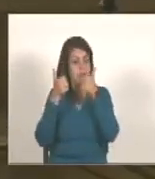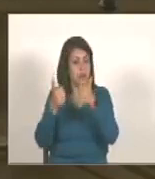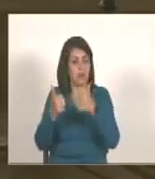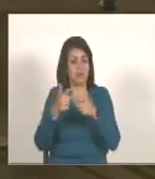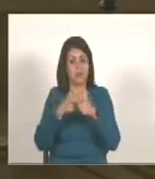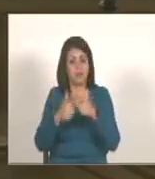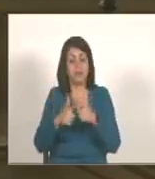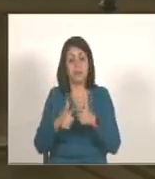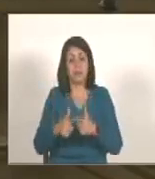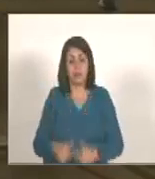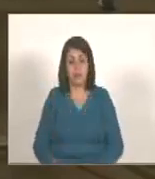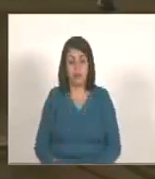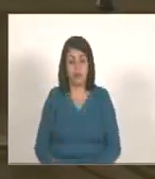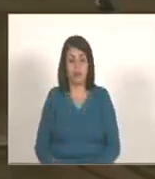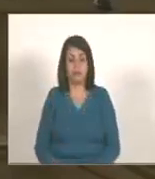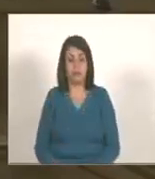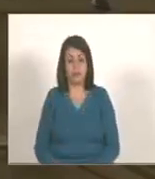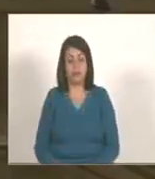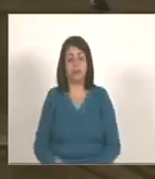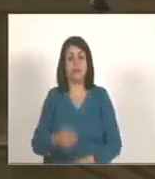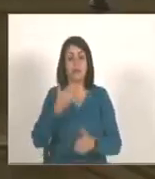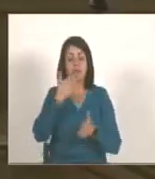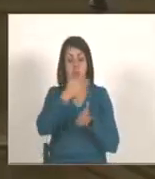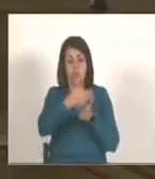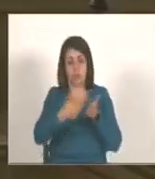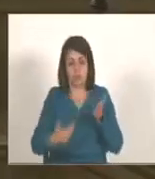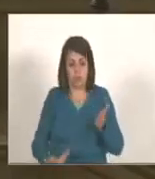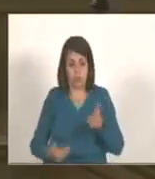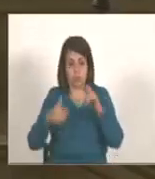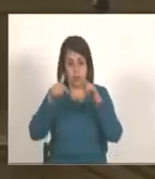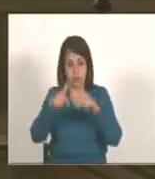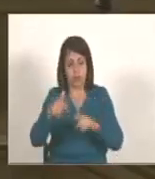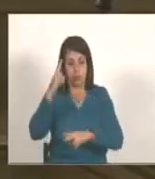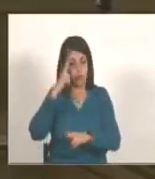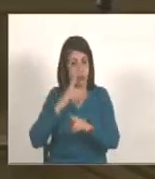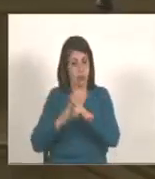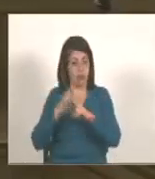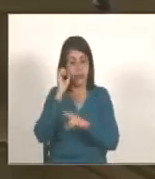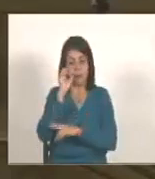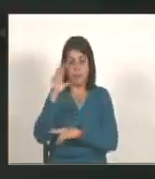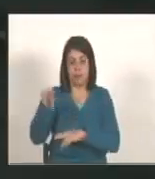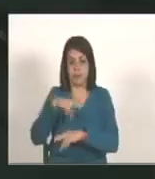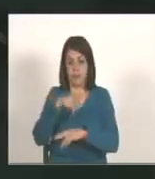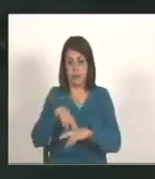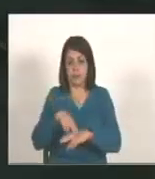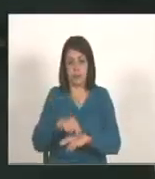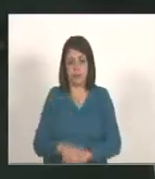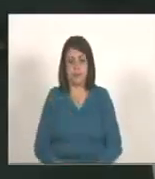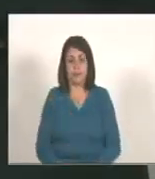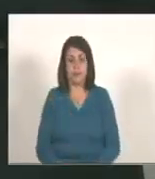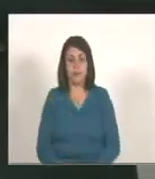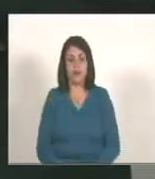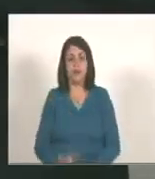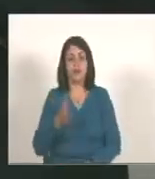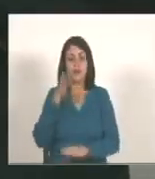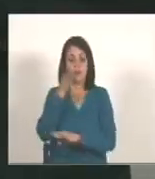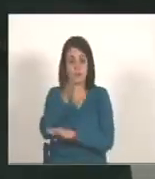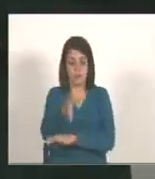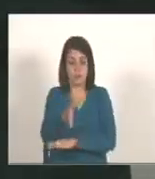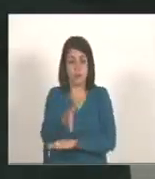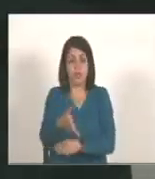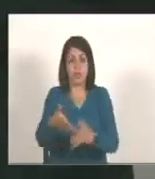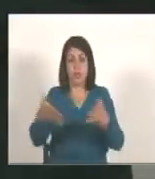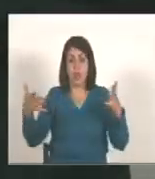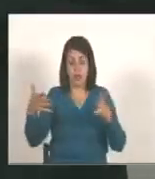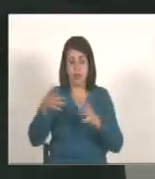En consecuencia, propongo a esta honorable y soberana Asamblea Nacional ir a una